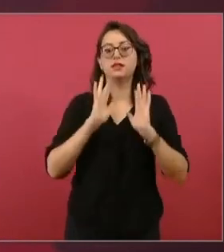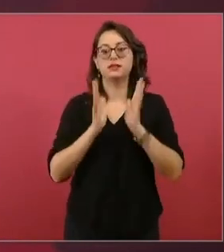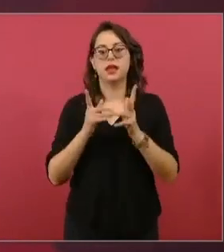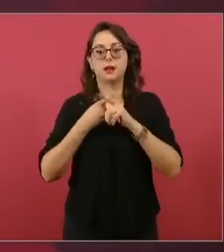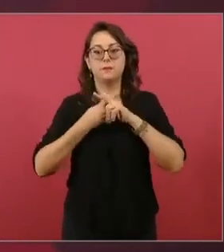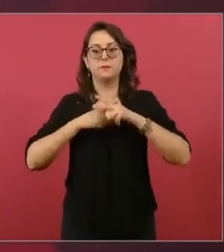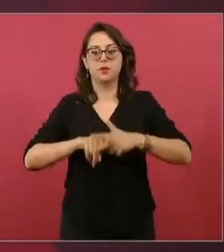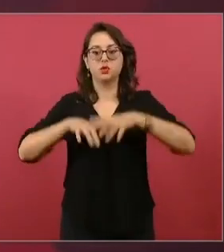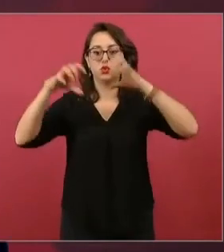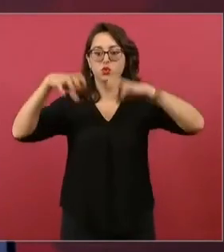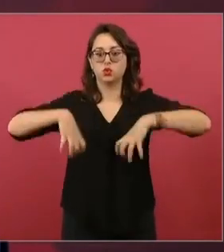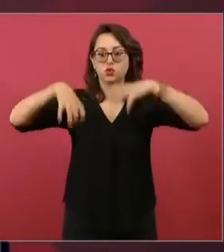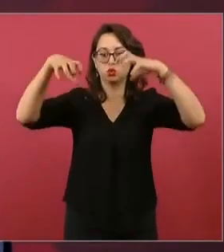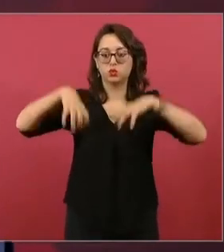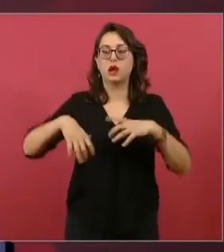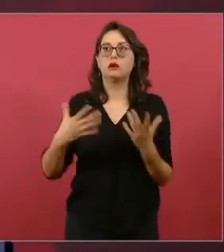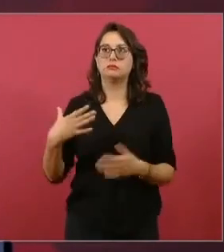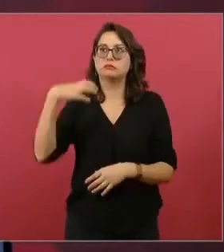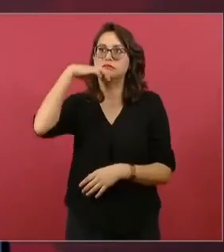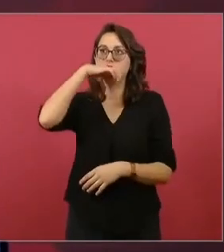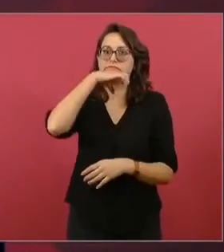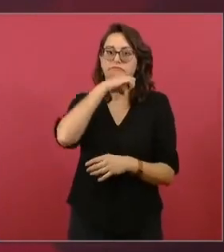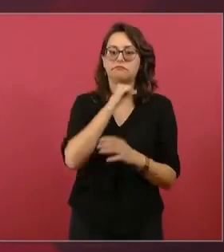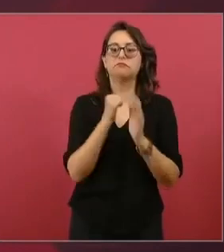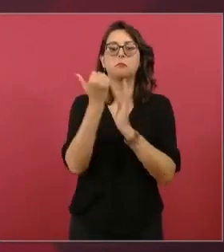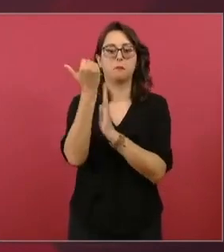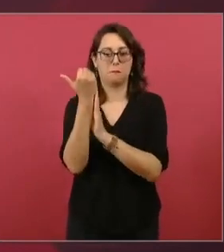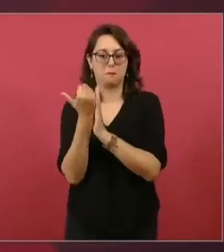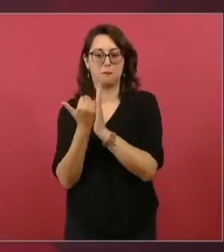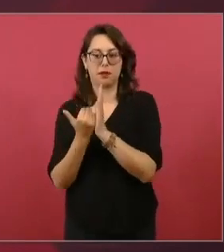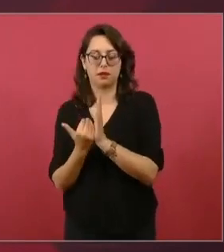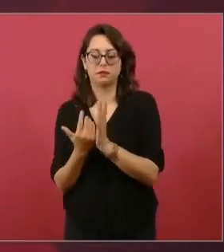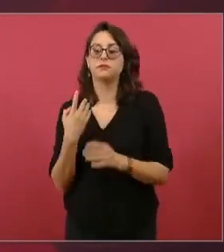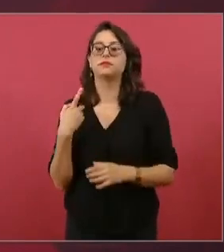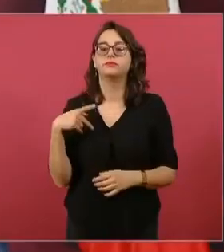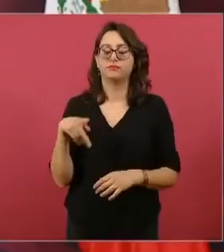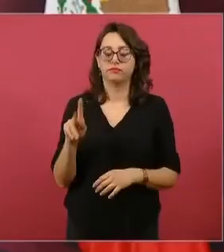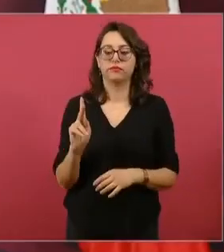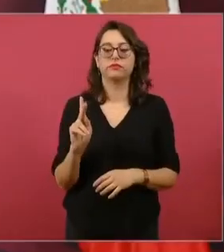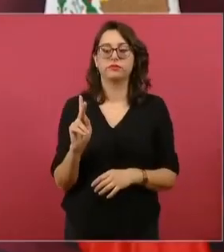están mejorando las cosas. De todas formas, vamos a seguir